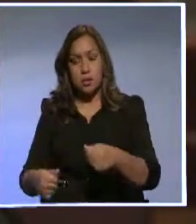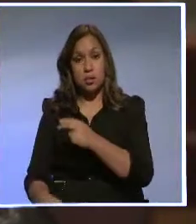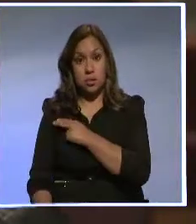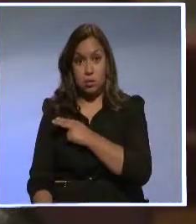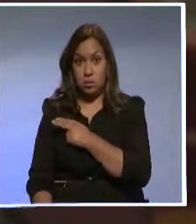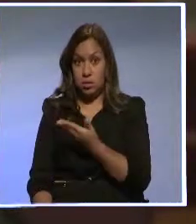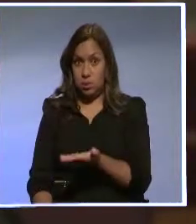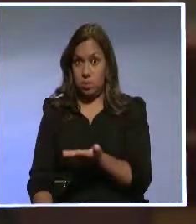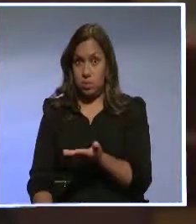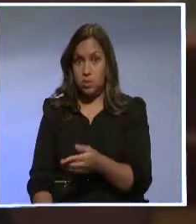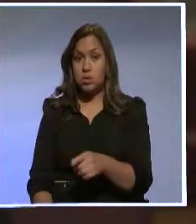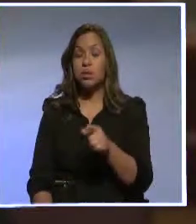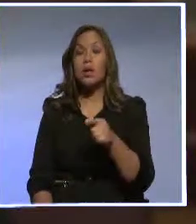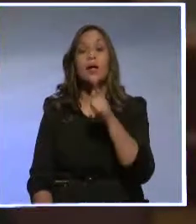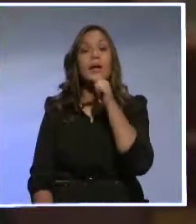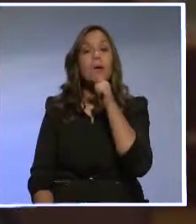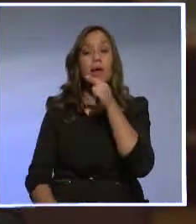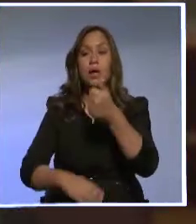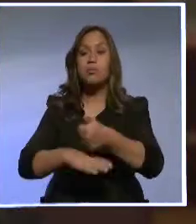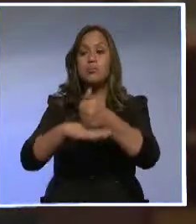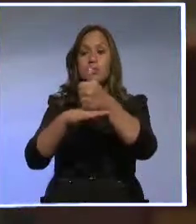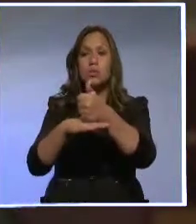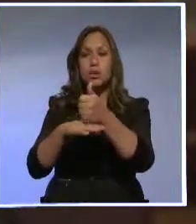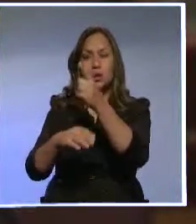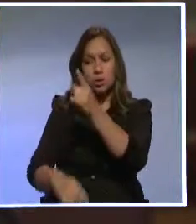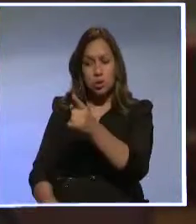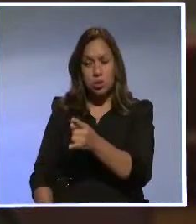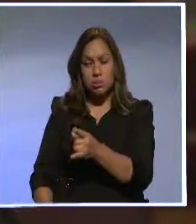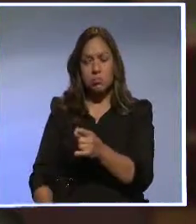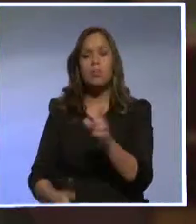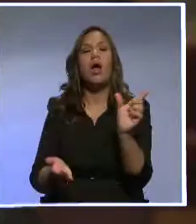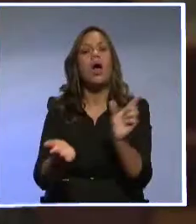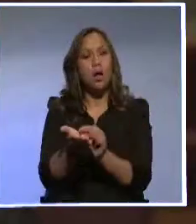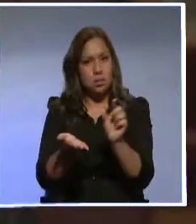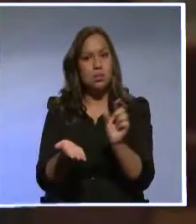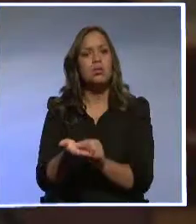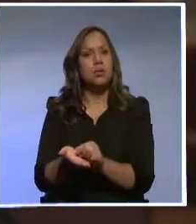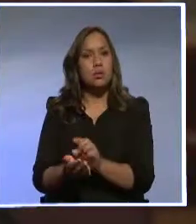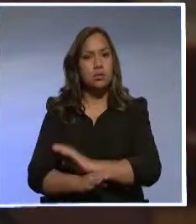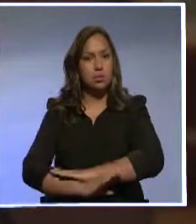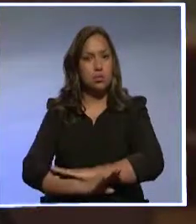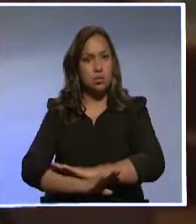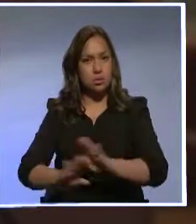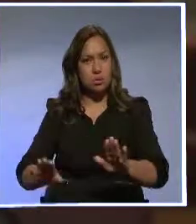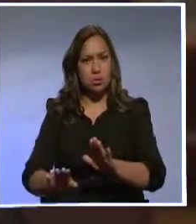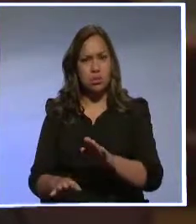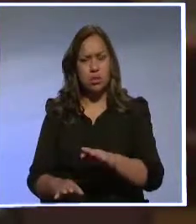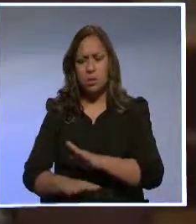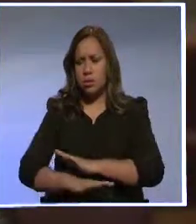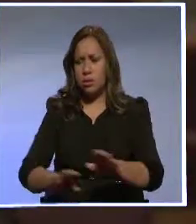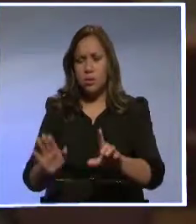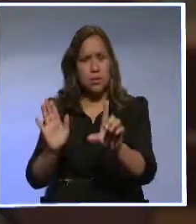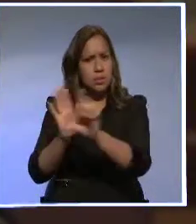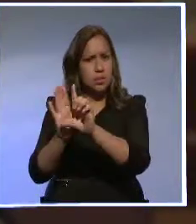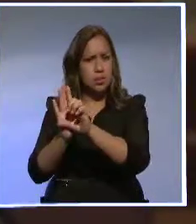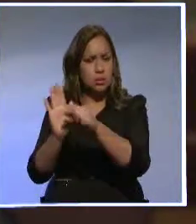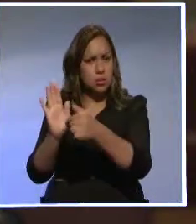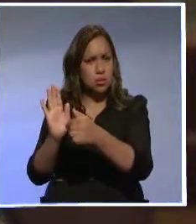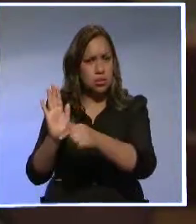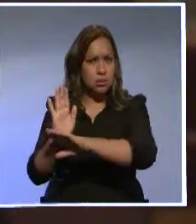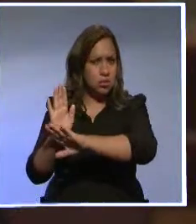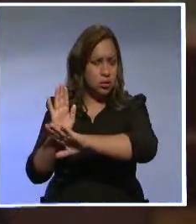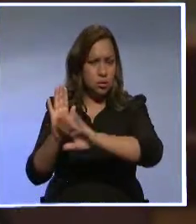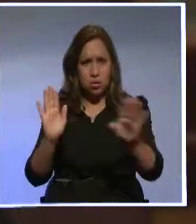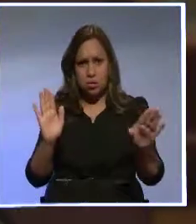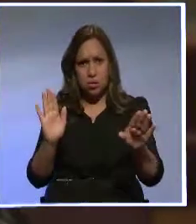le corresponde a ese era y era suficiente la legislación vigente para impedir cualquier tipo